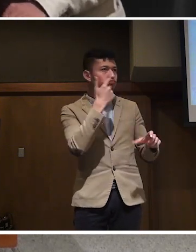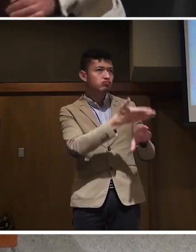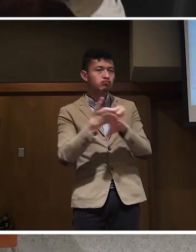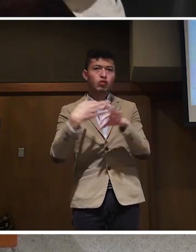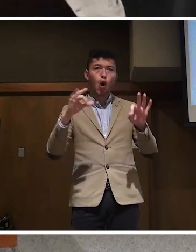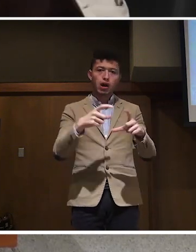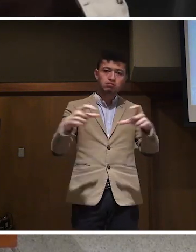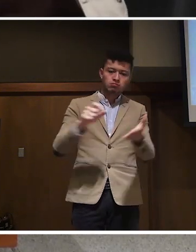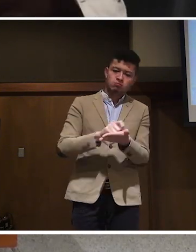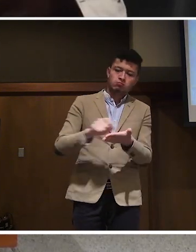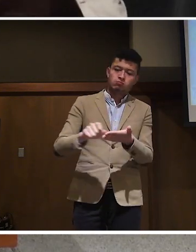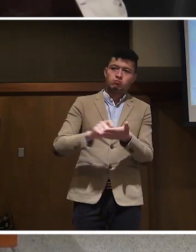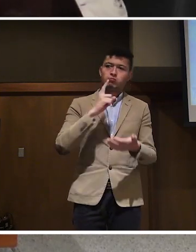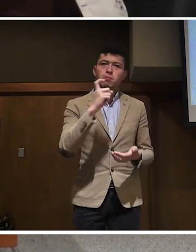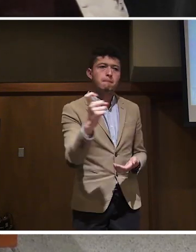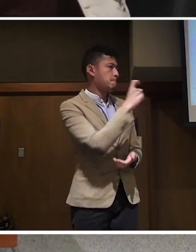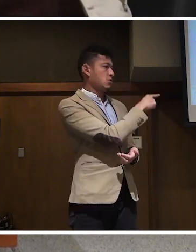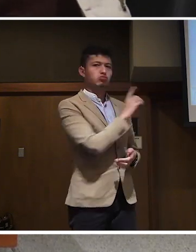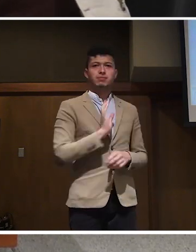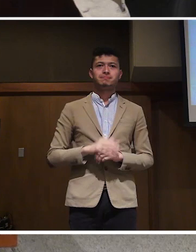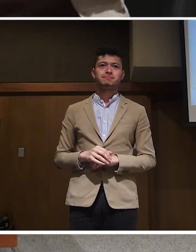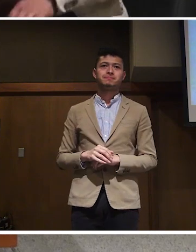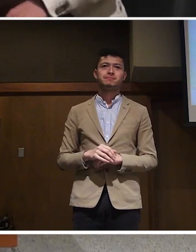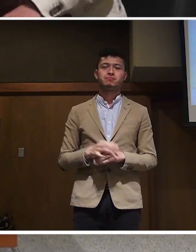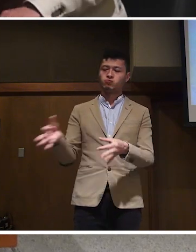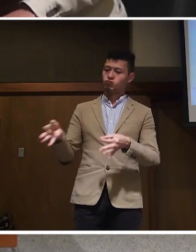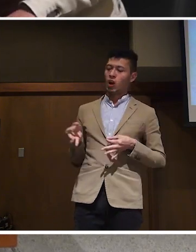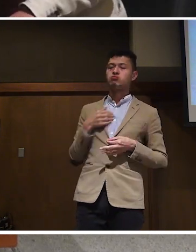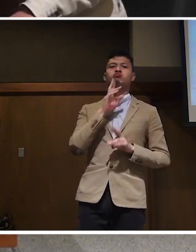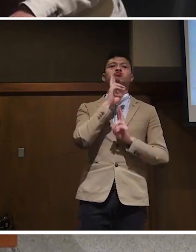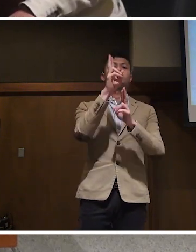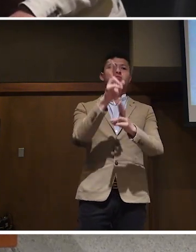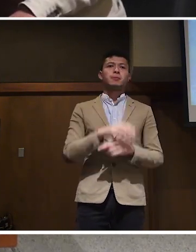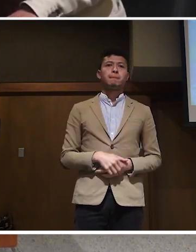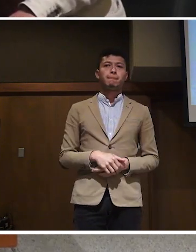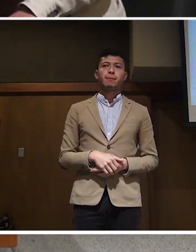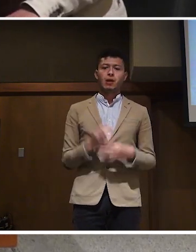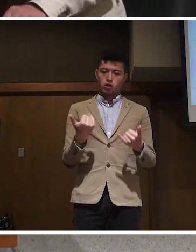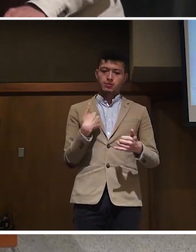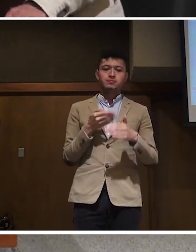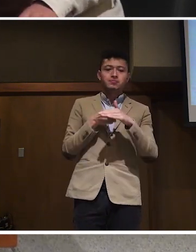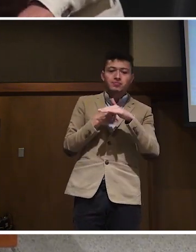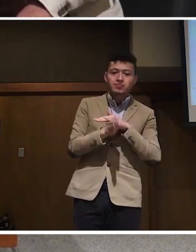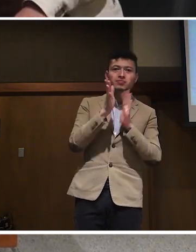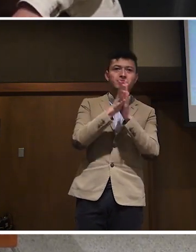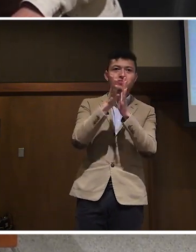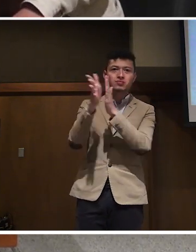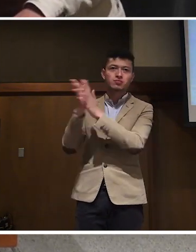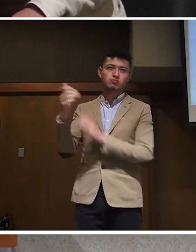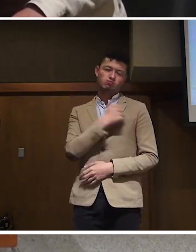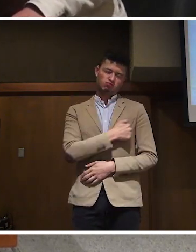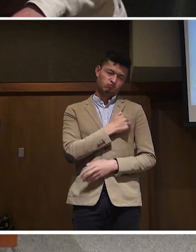para ese efecto. Y bueno, me resta en esta breve introducción rogarles que pongan